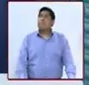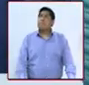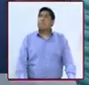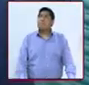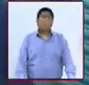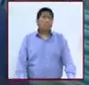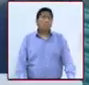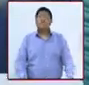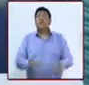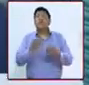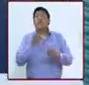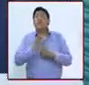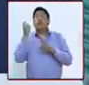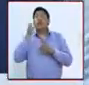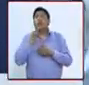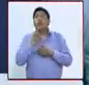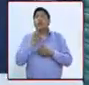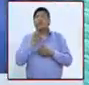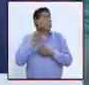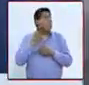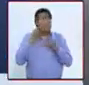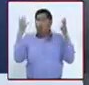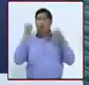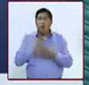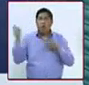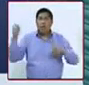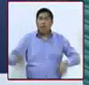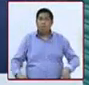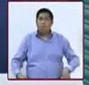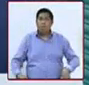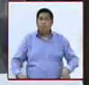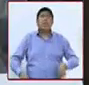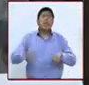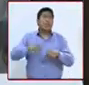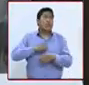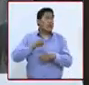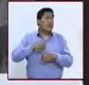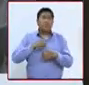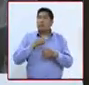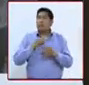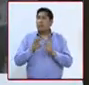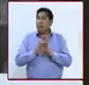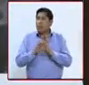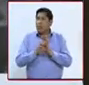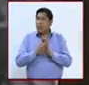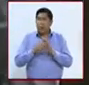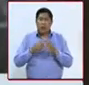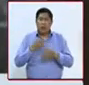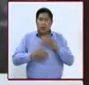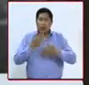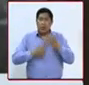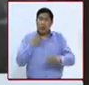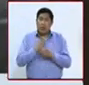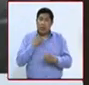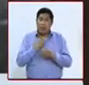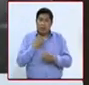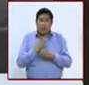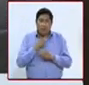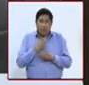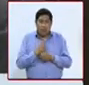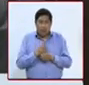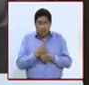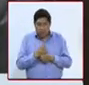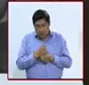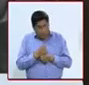¿Es beneficioso o perjudicial? No, es totalmente perjudicial. En todo aspecto, inclusive el desempeño laboral disminuye cuando uno tiene que